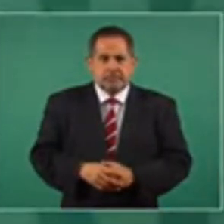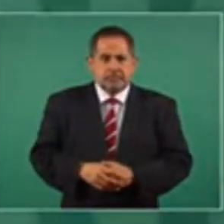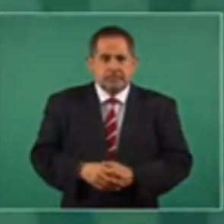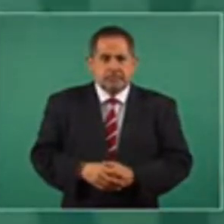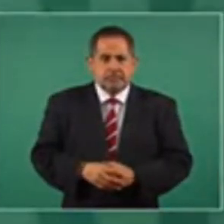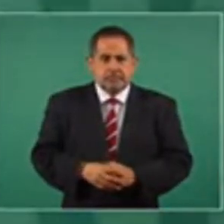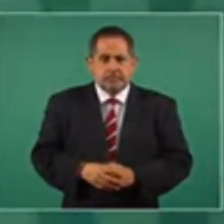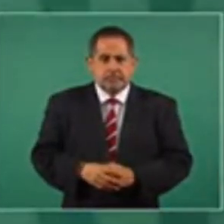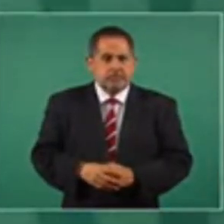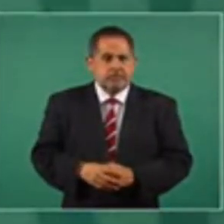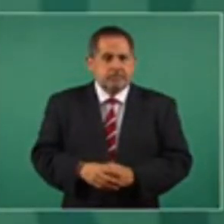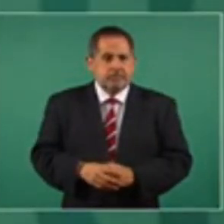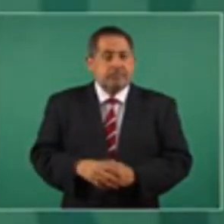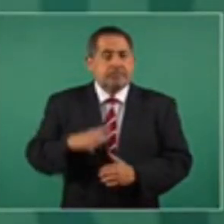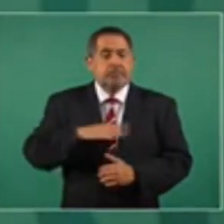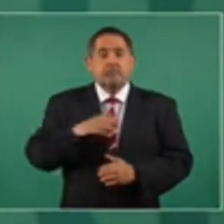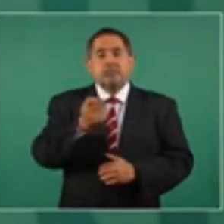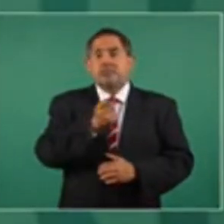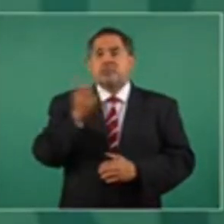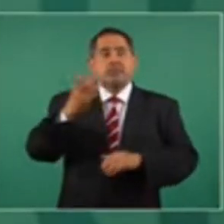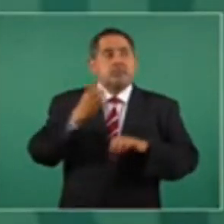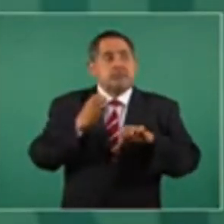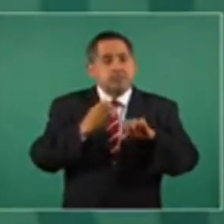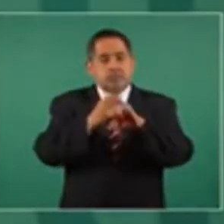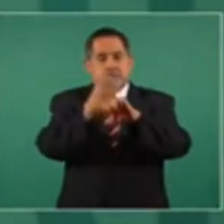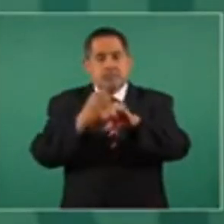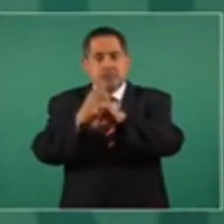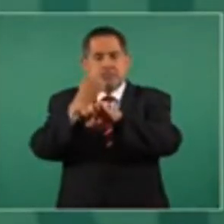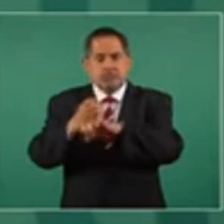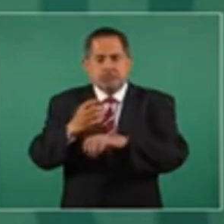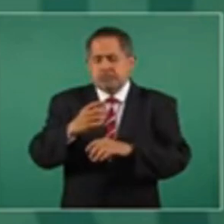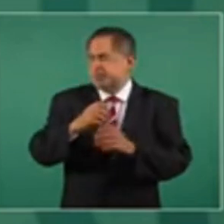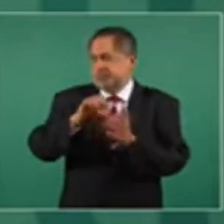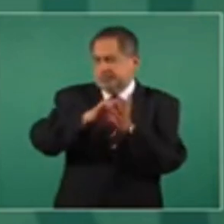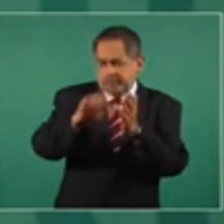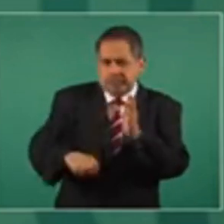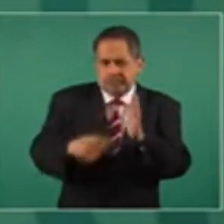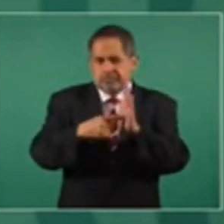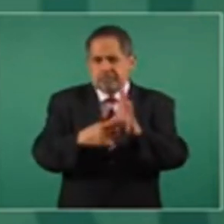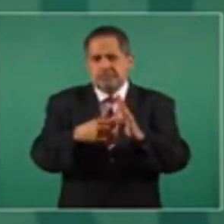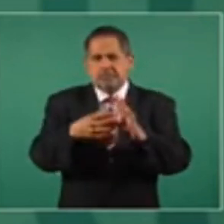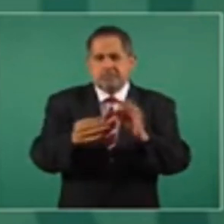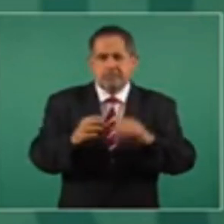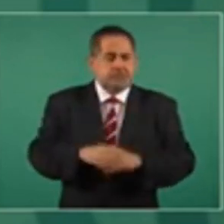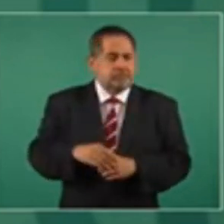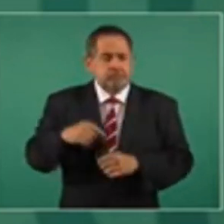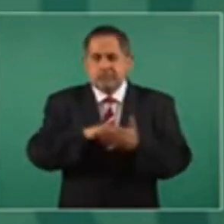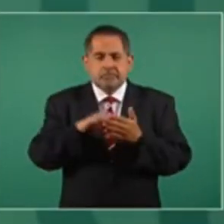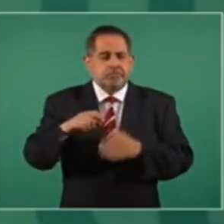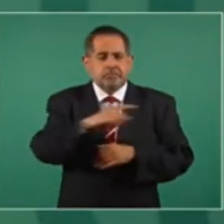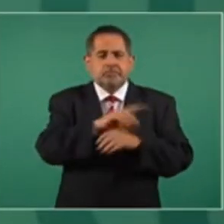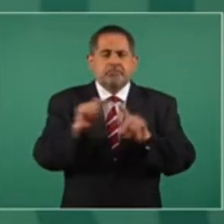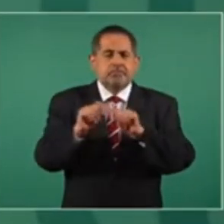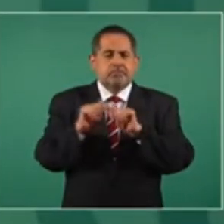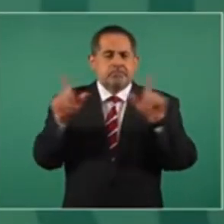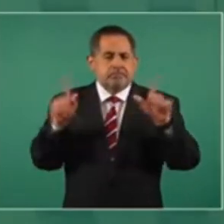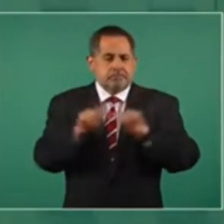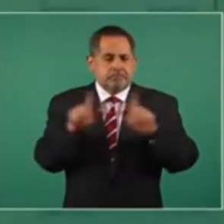Que hay gobiernos estatales, un ejemplo es Tlaxcala.